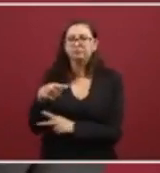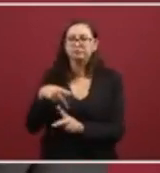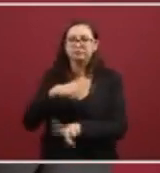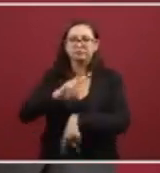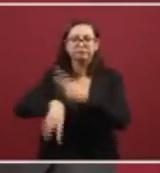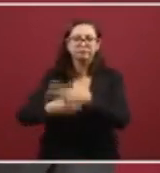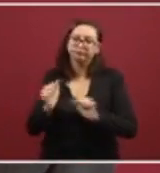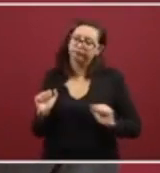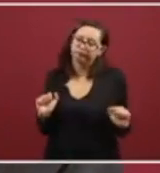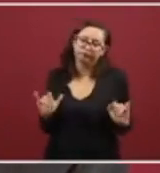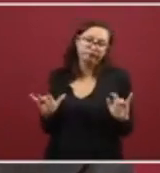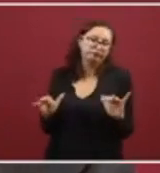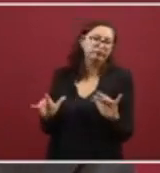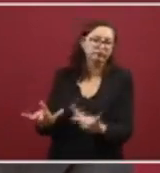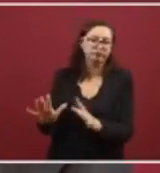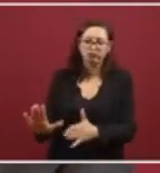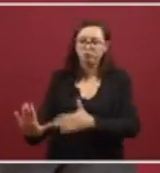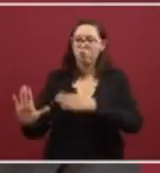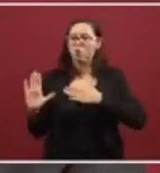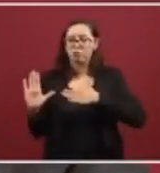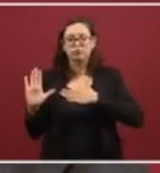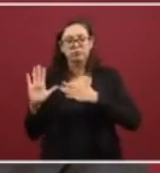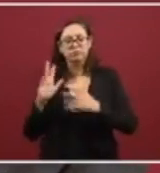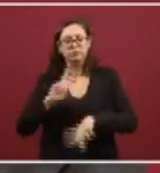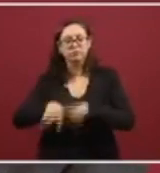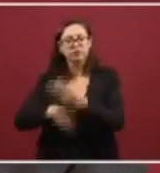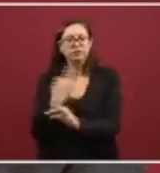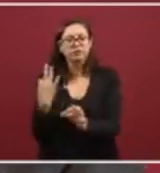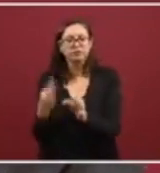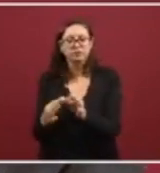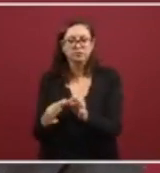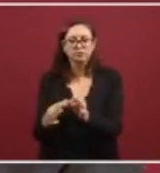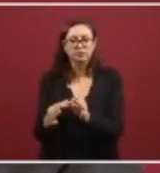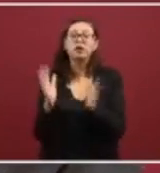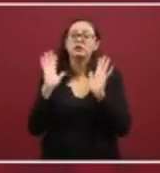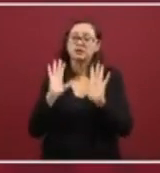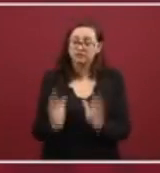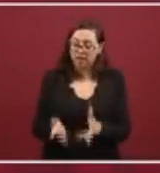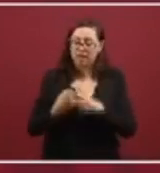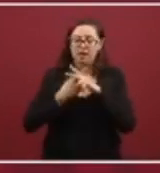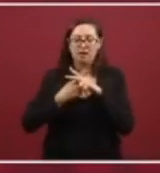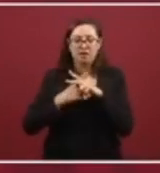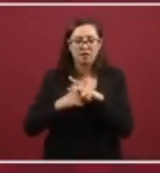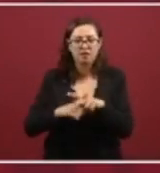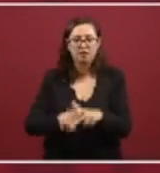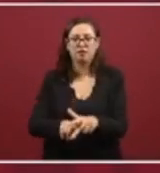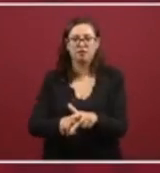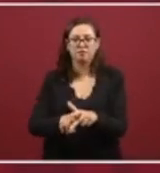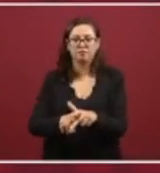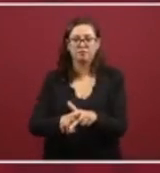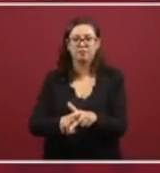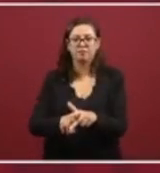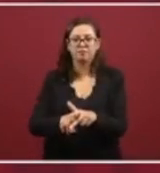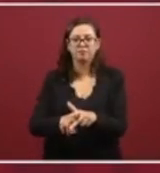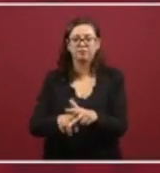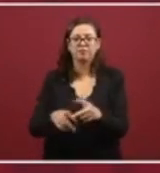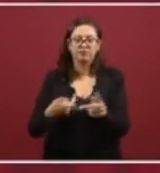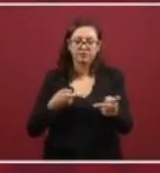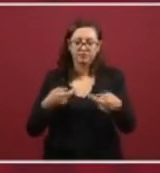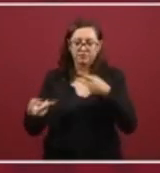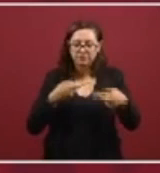cumplir. Podríamos decir que ya estamos en la fase de implementación del plan